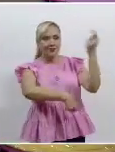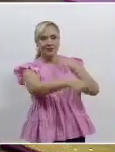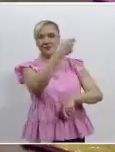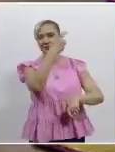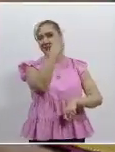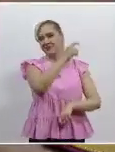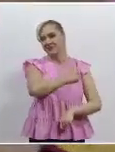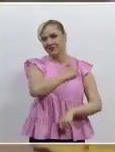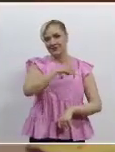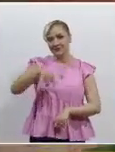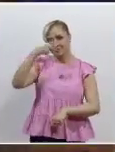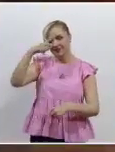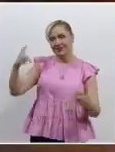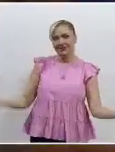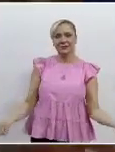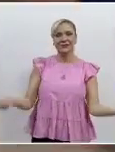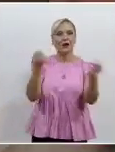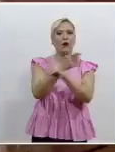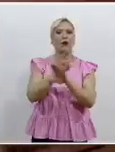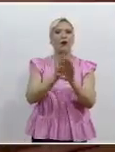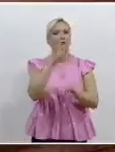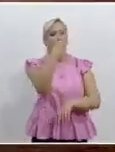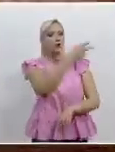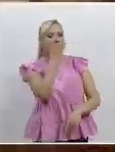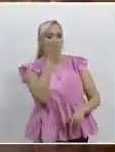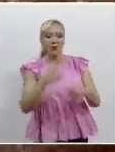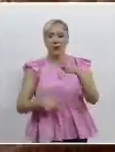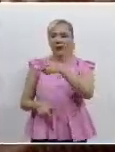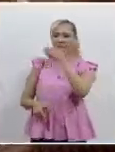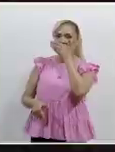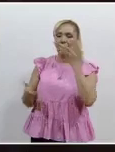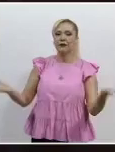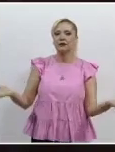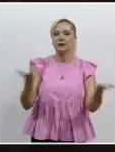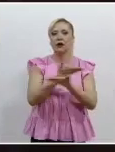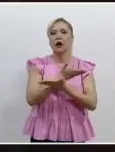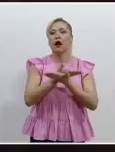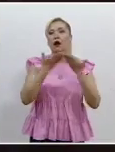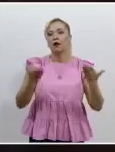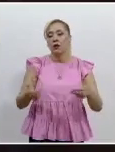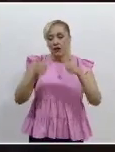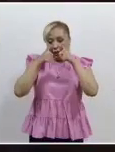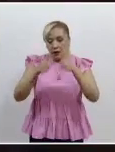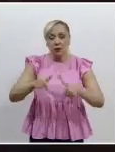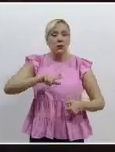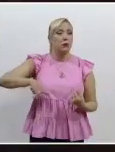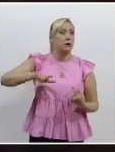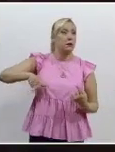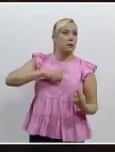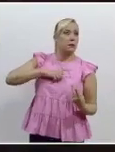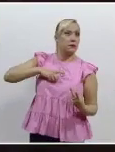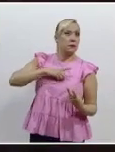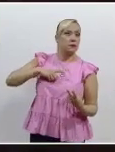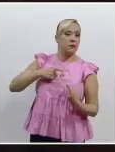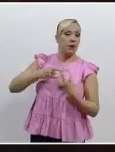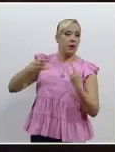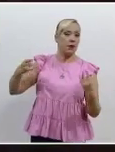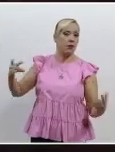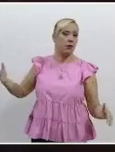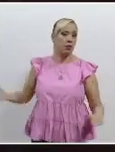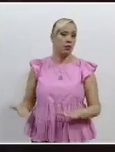ambos países. En materia de justicia penal, indicó que la reconciliación con estos sectores de la población es una tarea